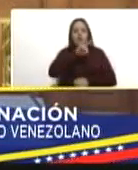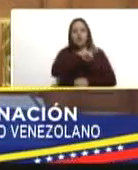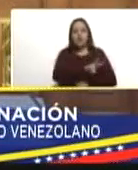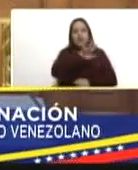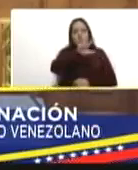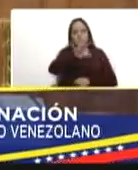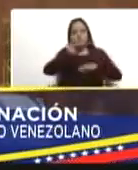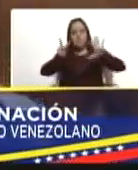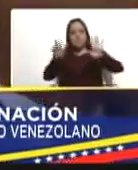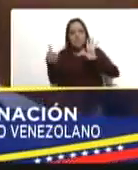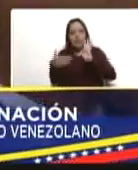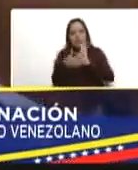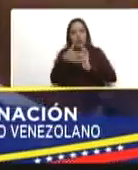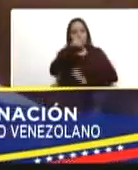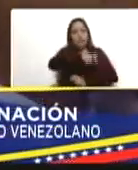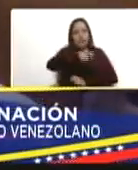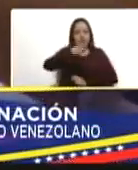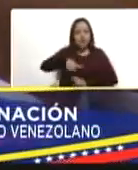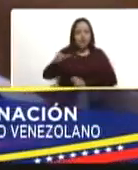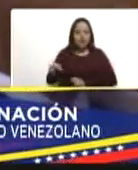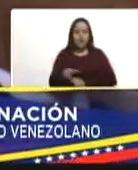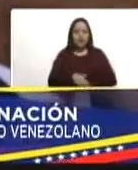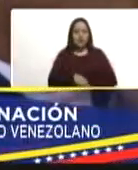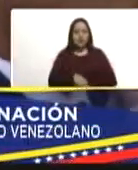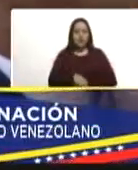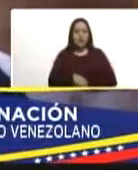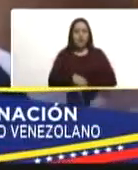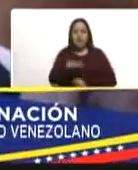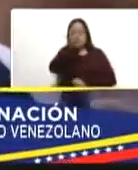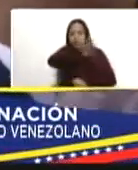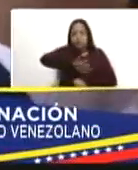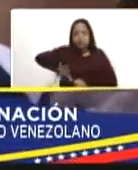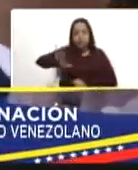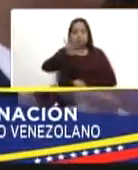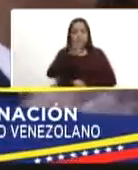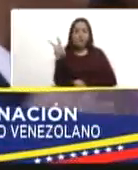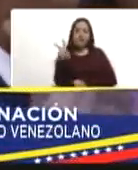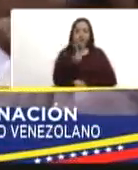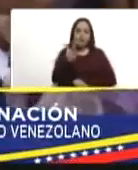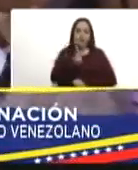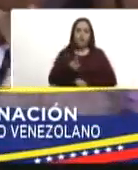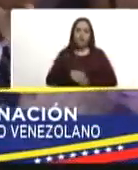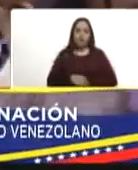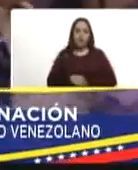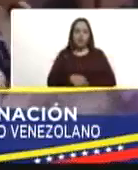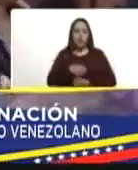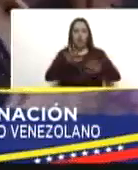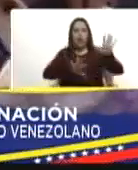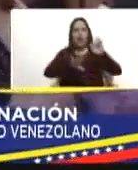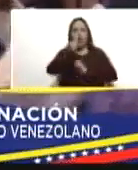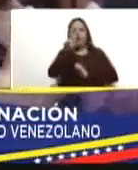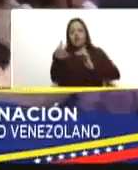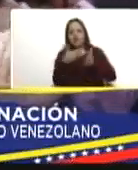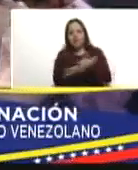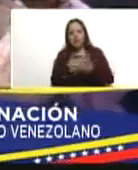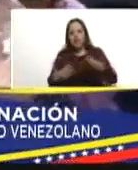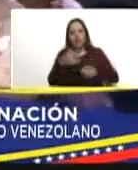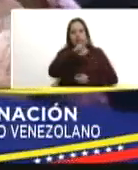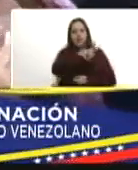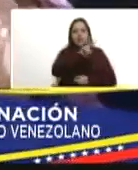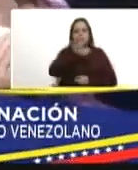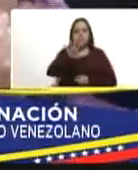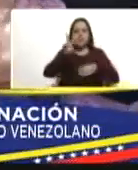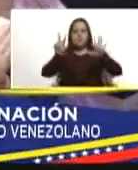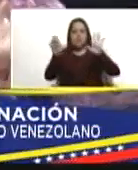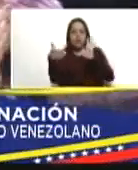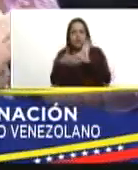7000 compatriotas a lo largo y ancho del país 11,27